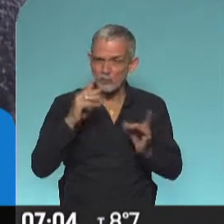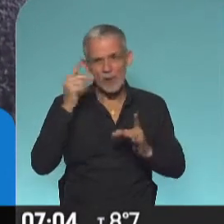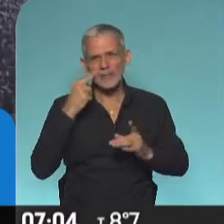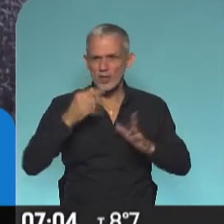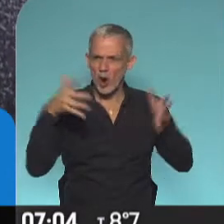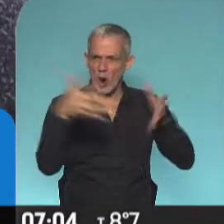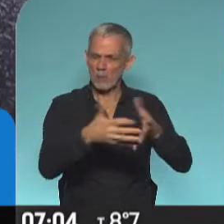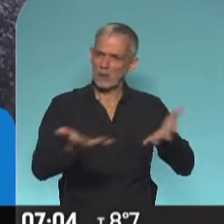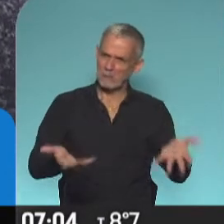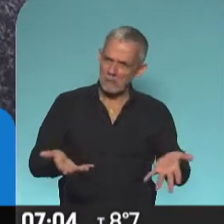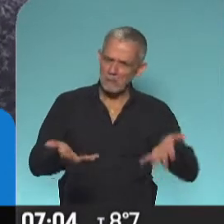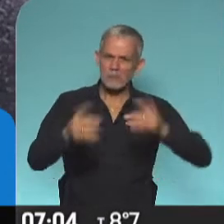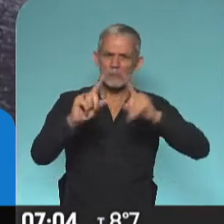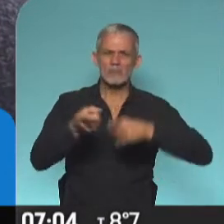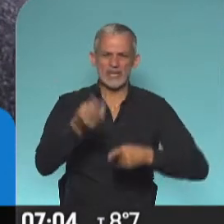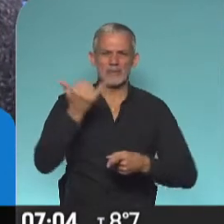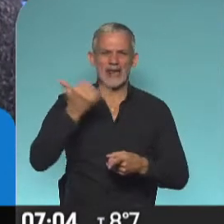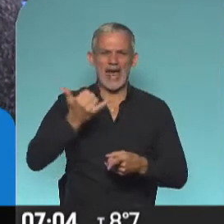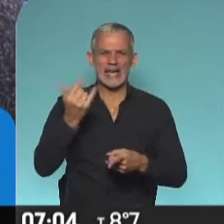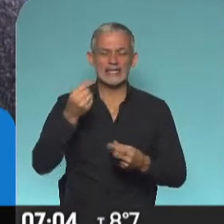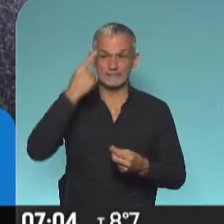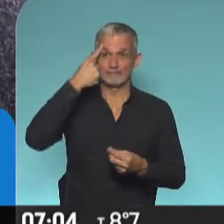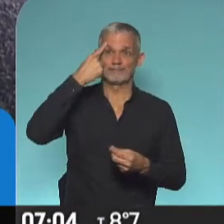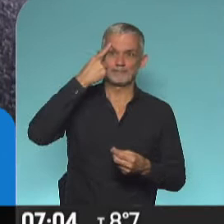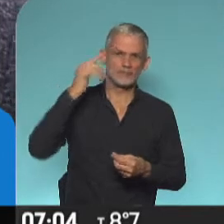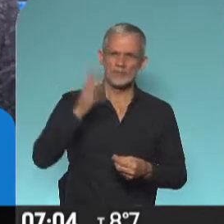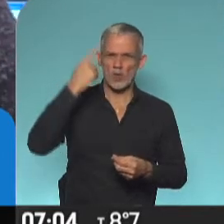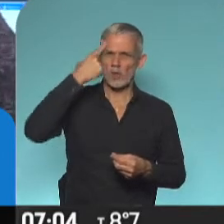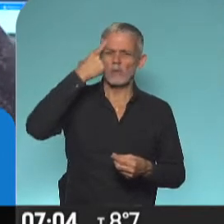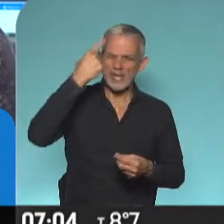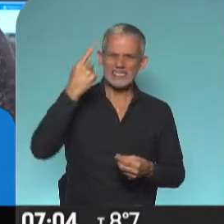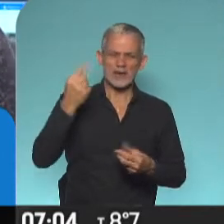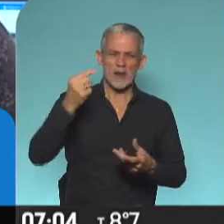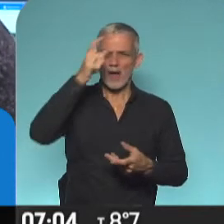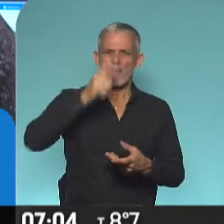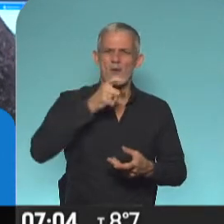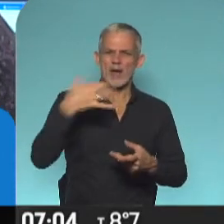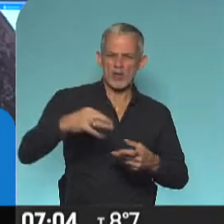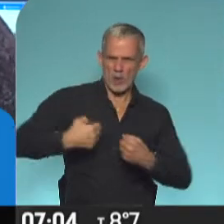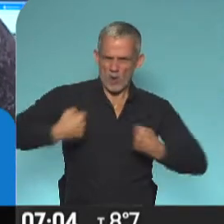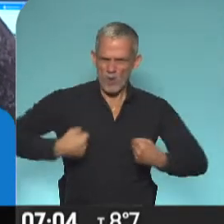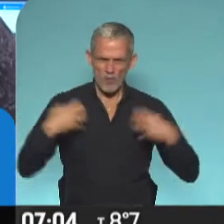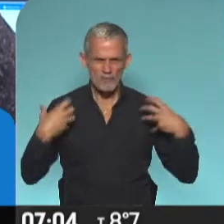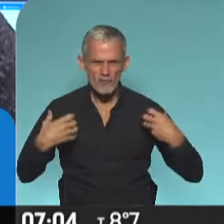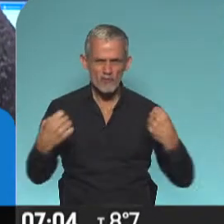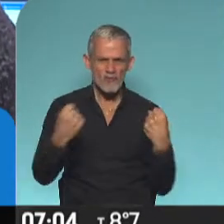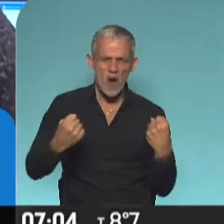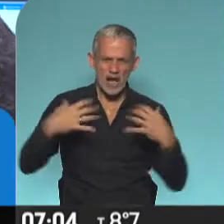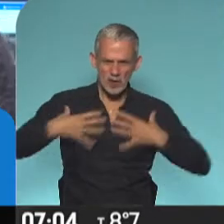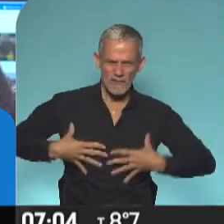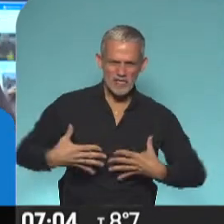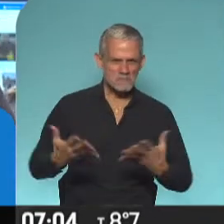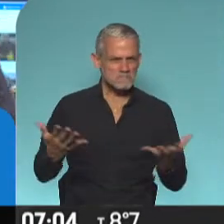mujeres. Y también esta un poco esta creencia popular de que para ser bombero hay que ser muy fuerte